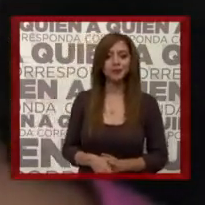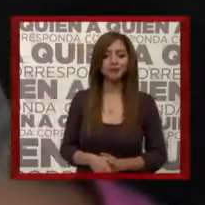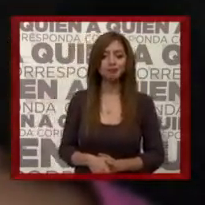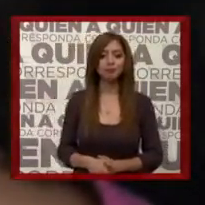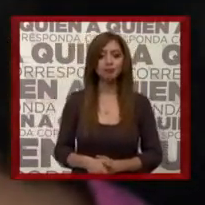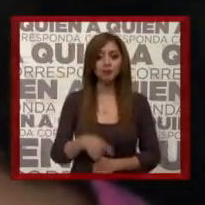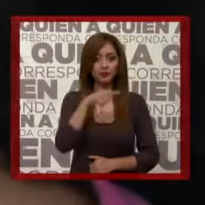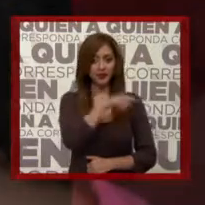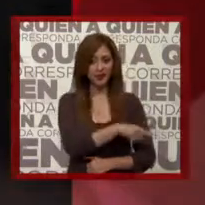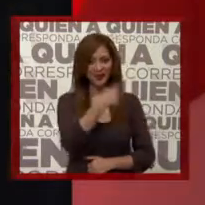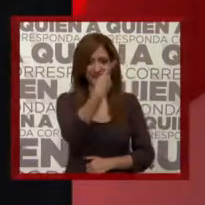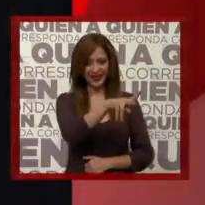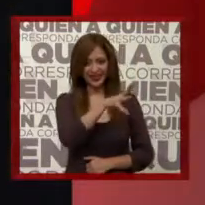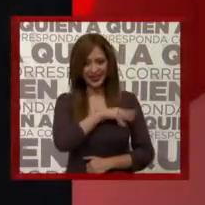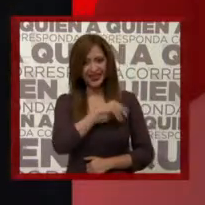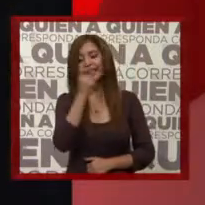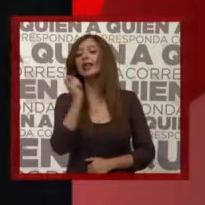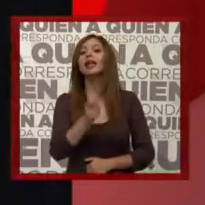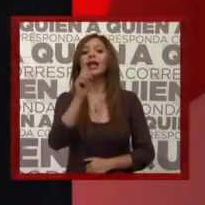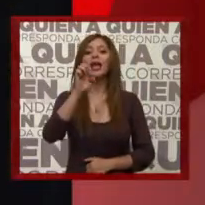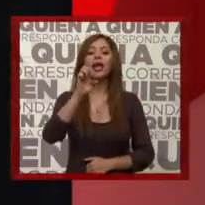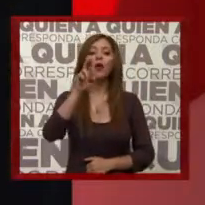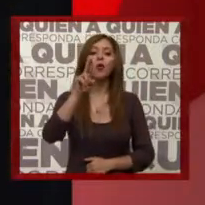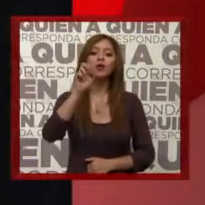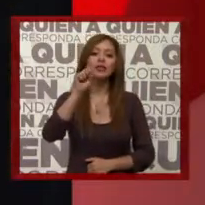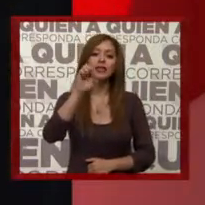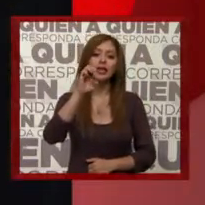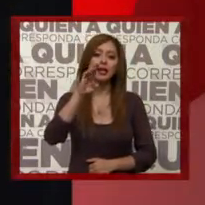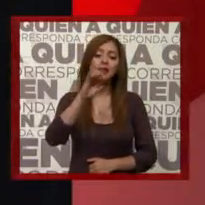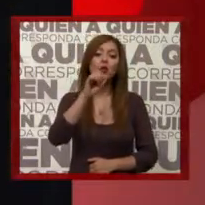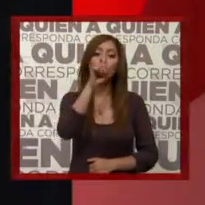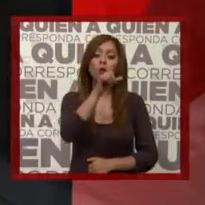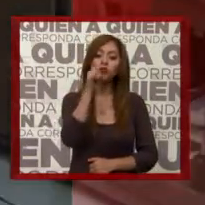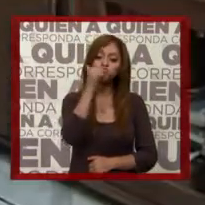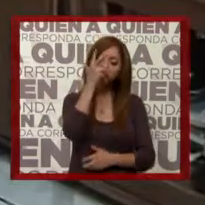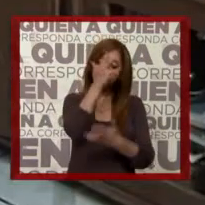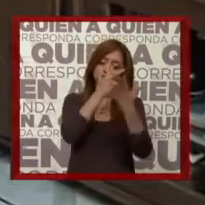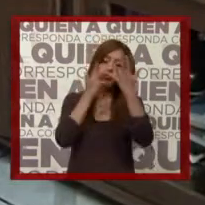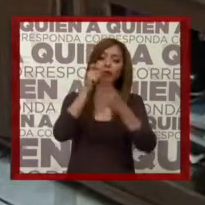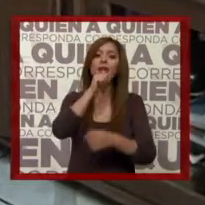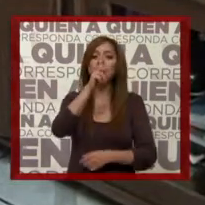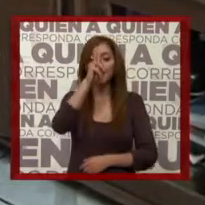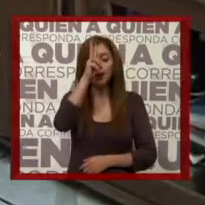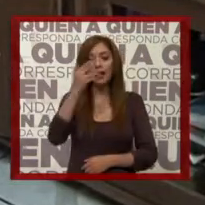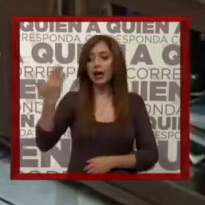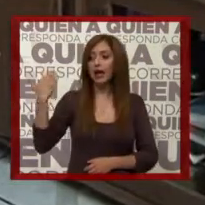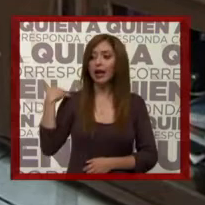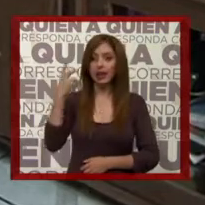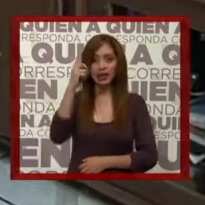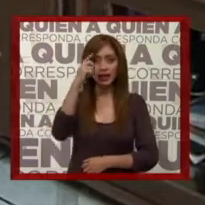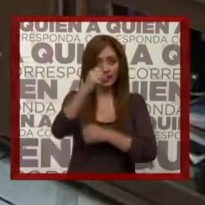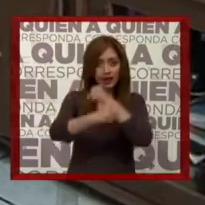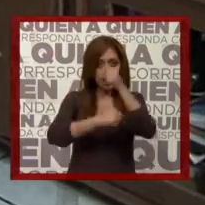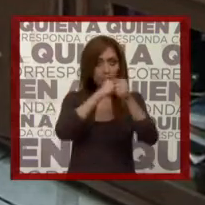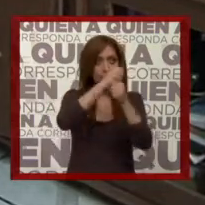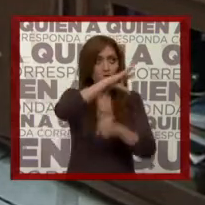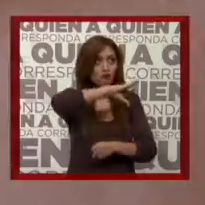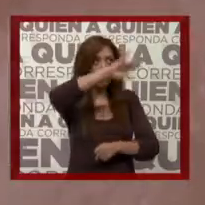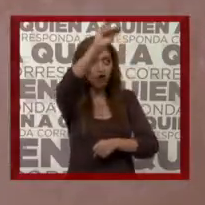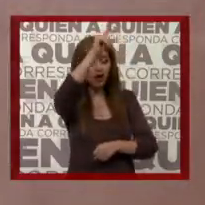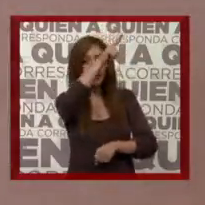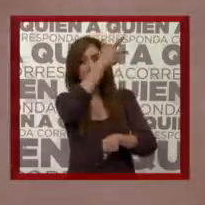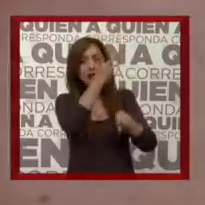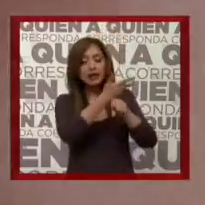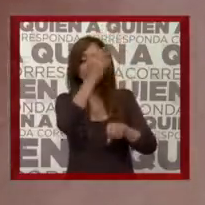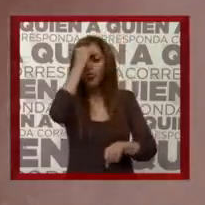Su propia hija nos dijo que Eusebio Román Madero era alcohólico y violento. Hace 30 años se fue a Estados Unidos, dejando en México a